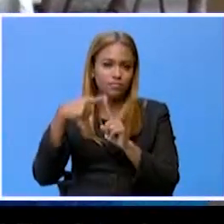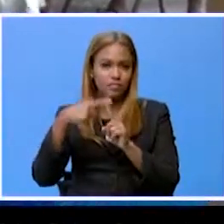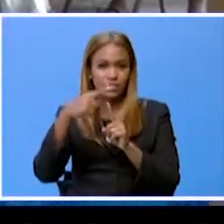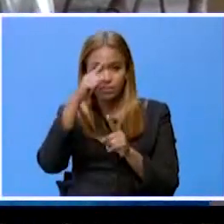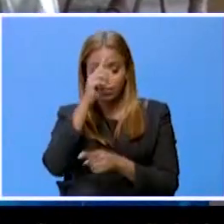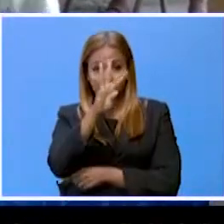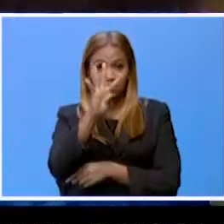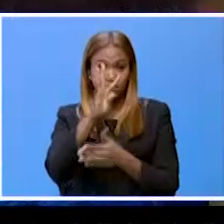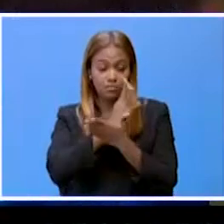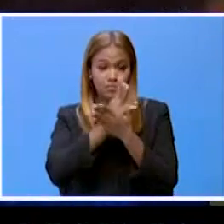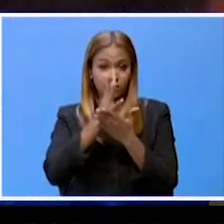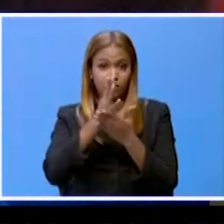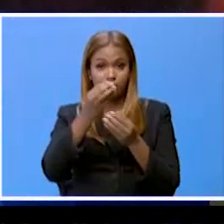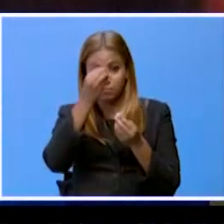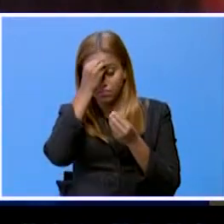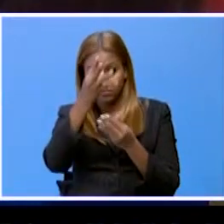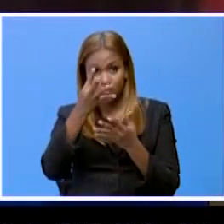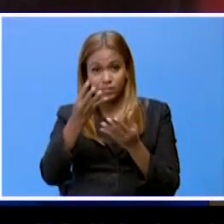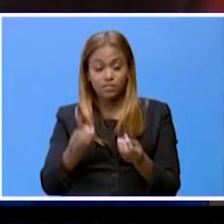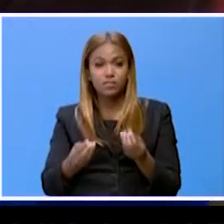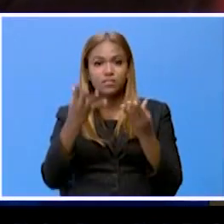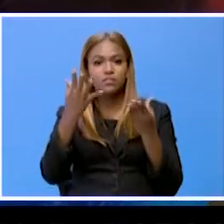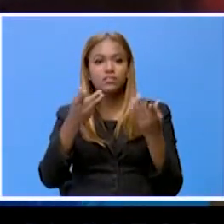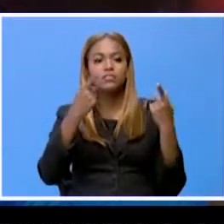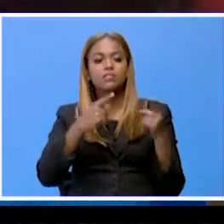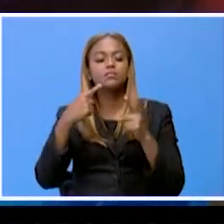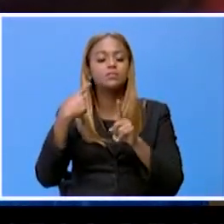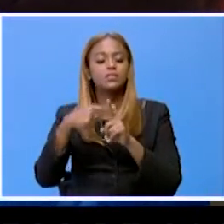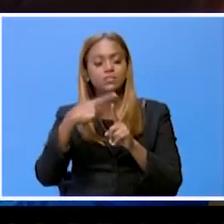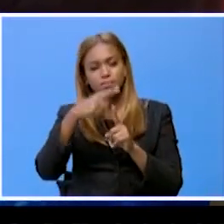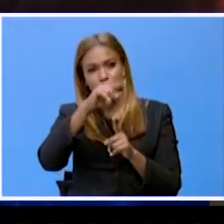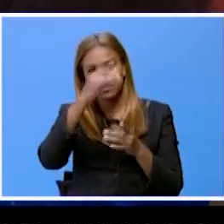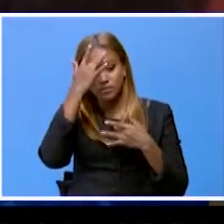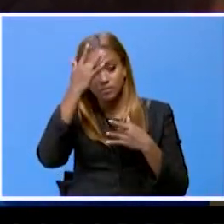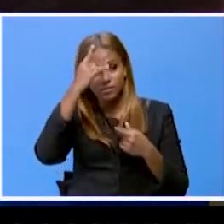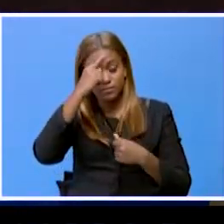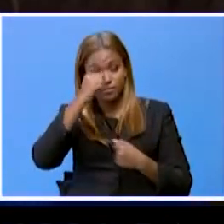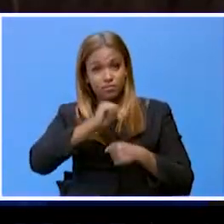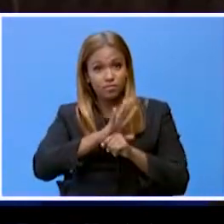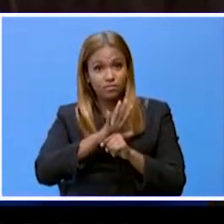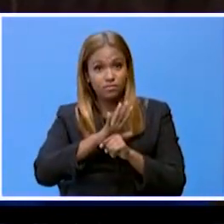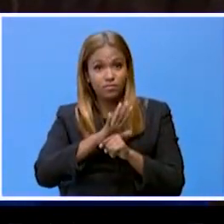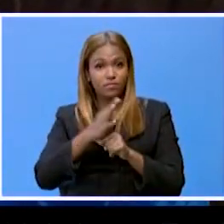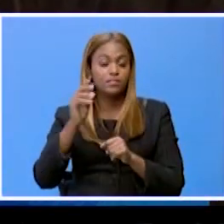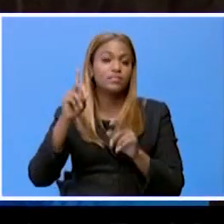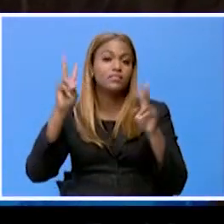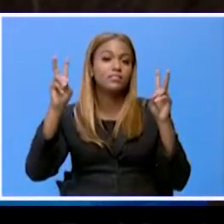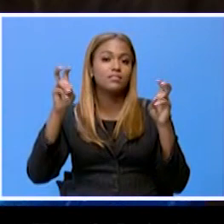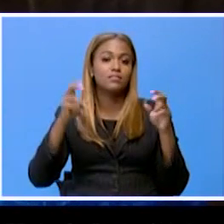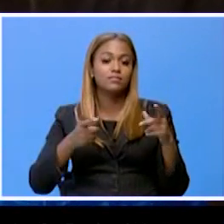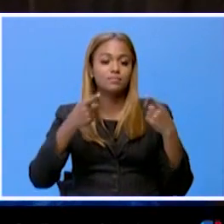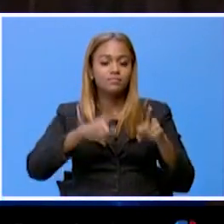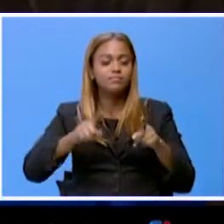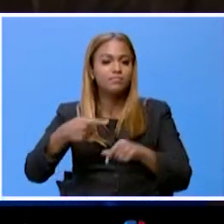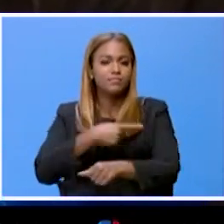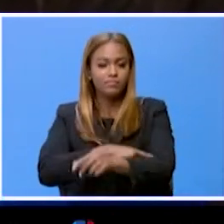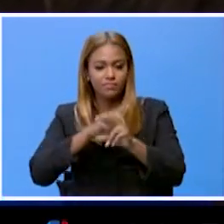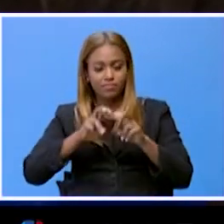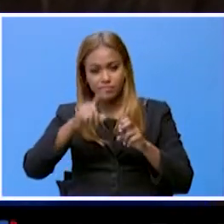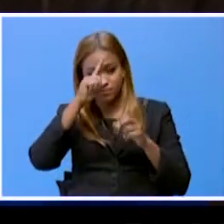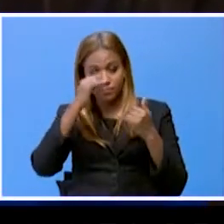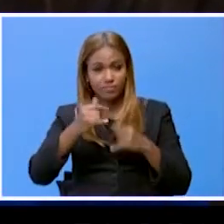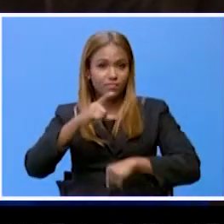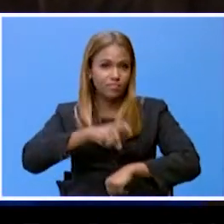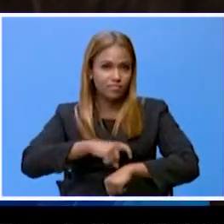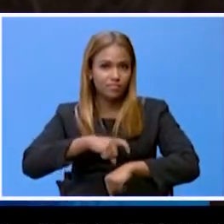de 4 semanas indica la cantidad de casos positivos de la enfermedad por coronavirus según la cantidad de muestras procesadas durante ese rango